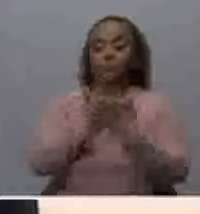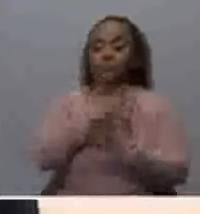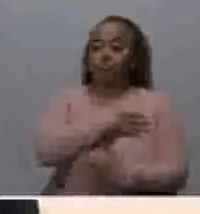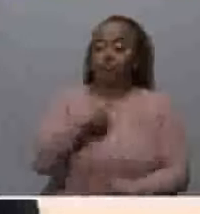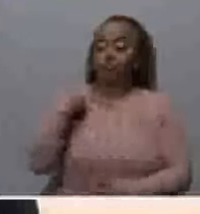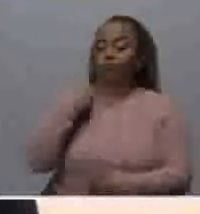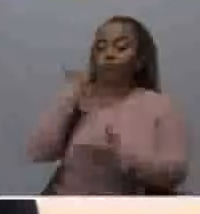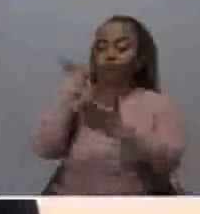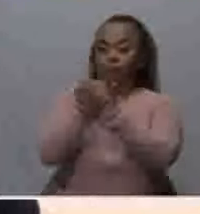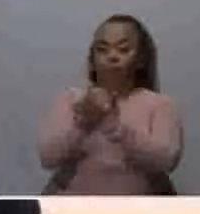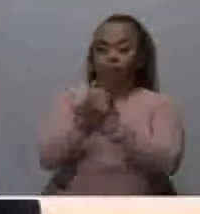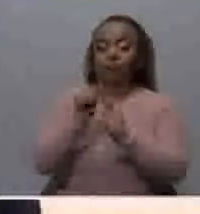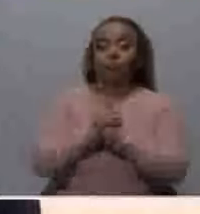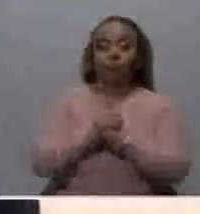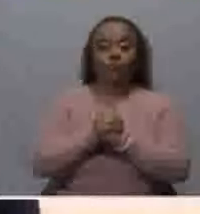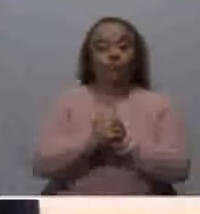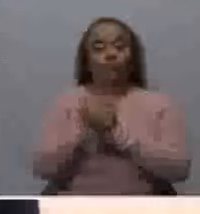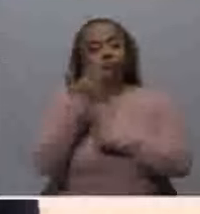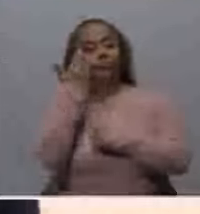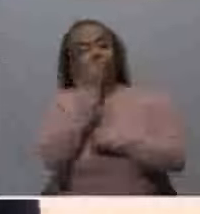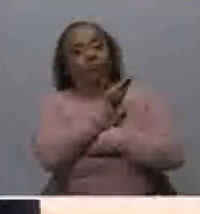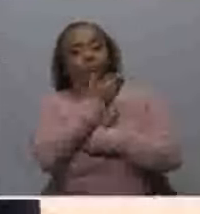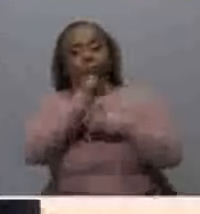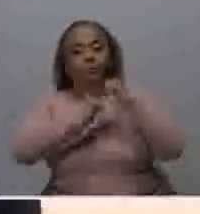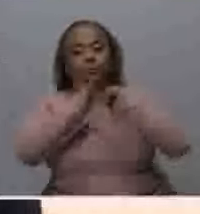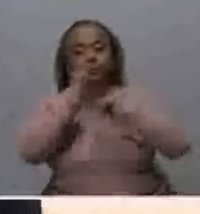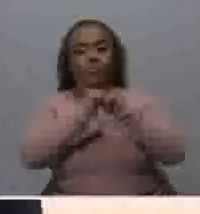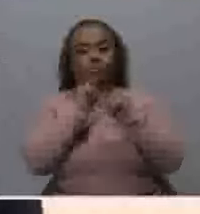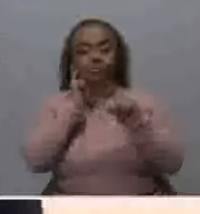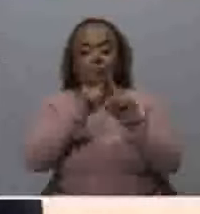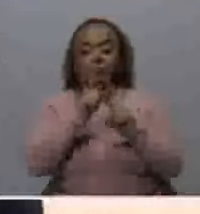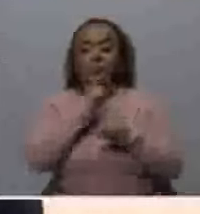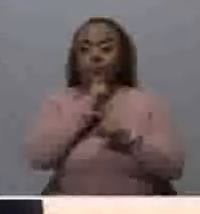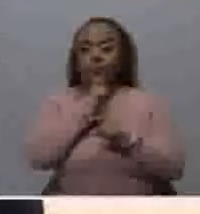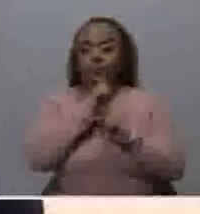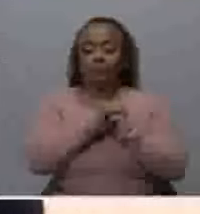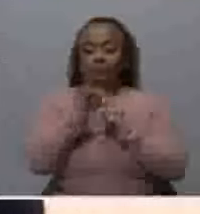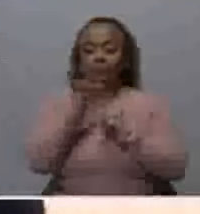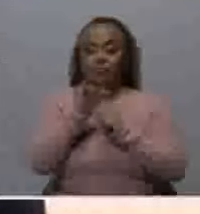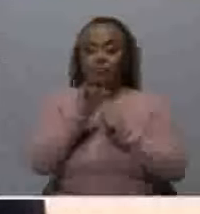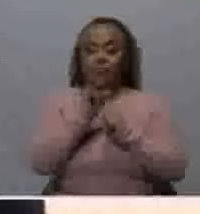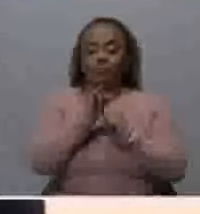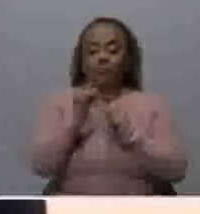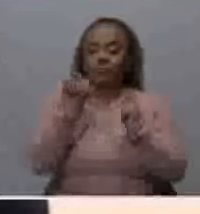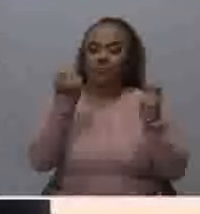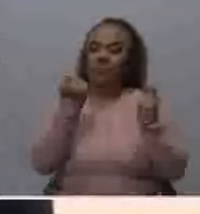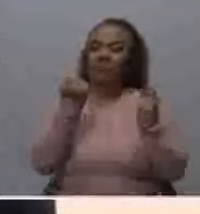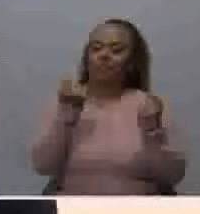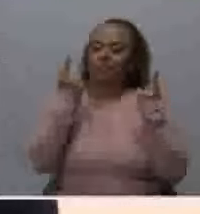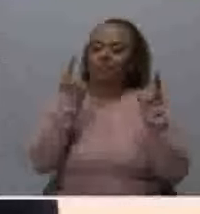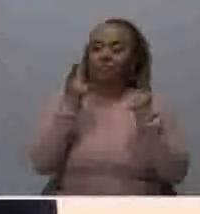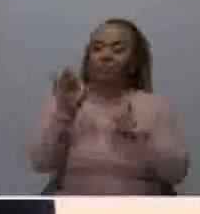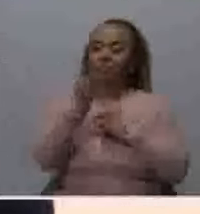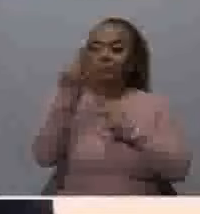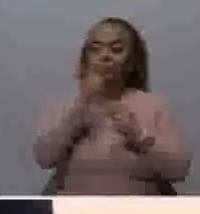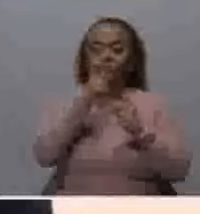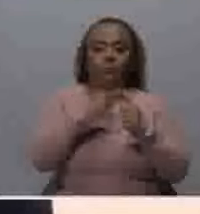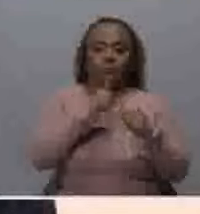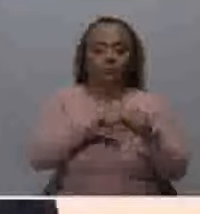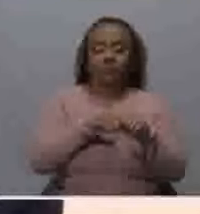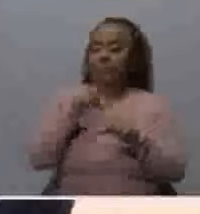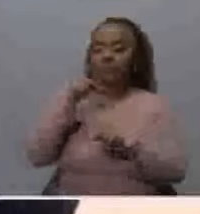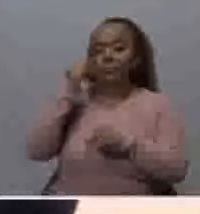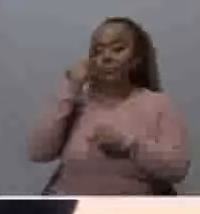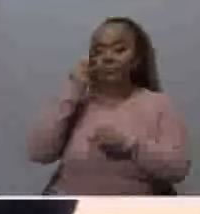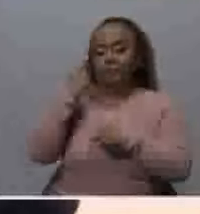de patrocinar semejante estructura que hasta cuesta, ¿verdad? Cuesta como agarrarle la forma en primera instancia. No parece un estadio. O sea,